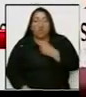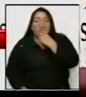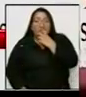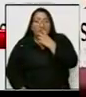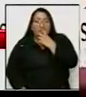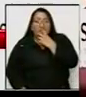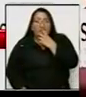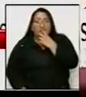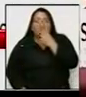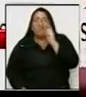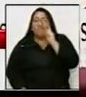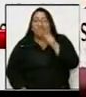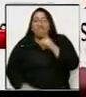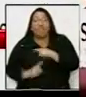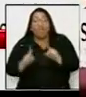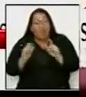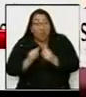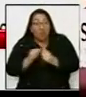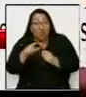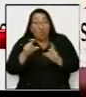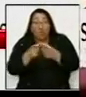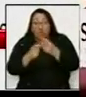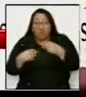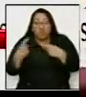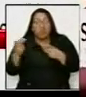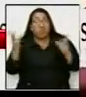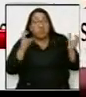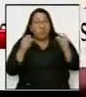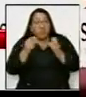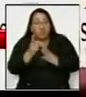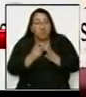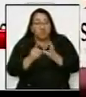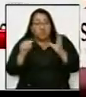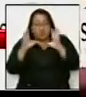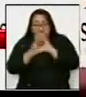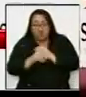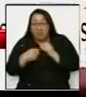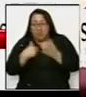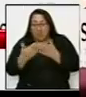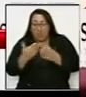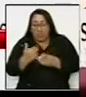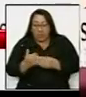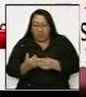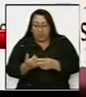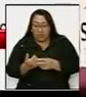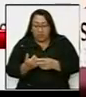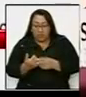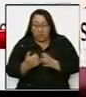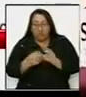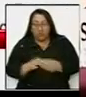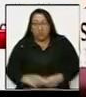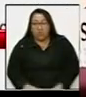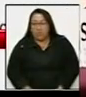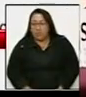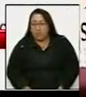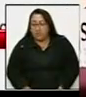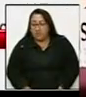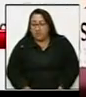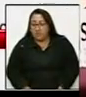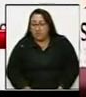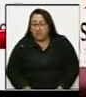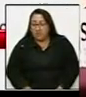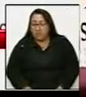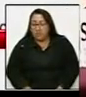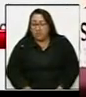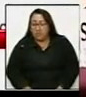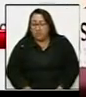presidenta. Aún así, a través de colegas he conseguido el dictamen ayer en la noche y tenemos algunos comentarios que hacer, que sin menoscabo de